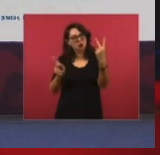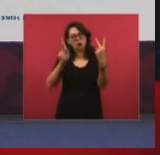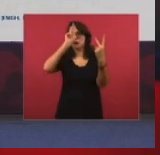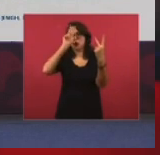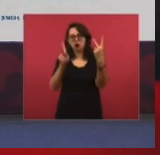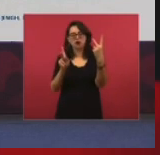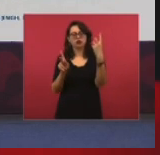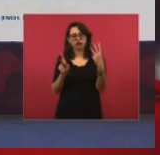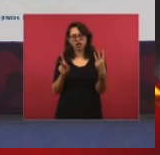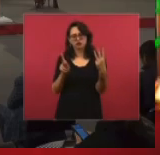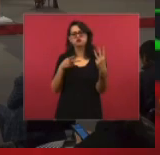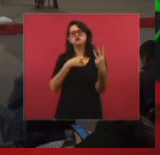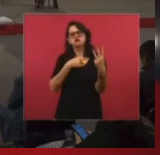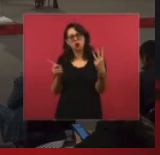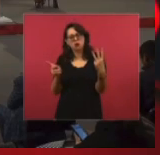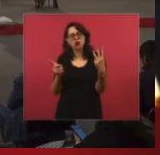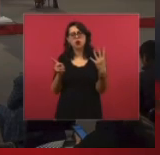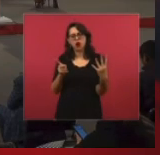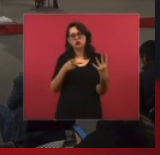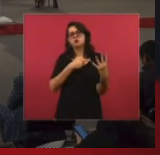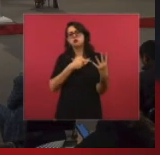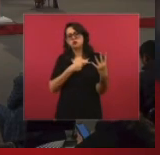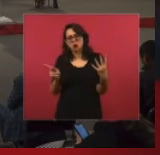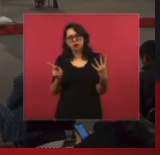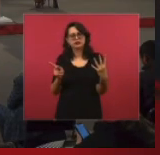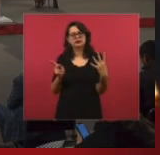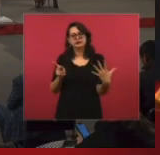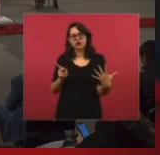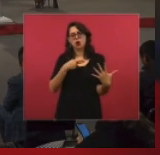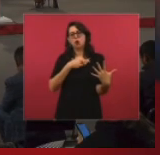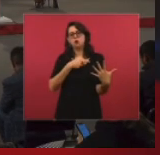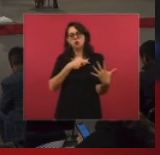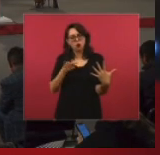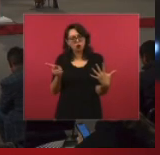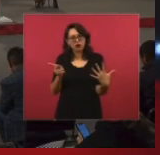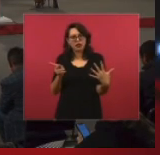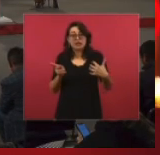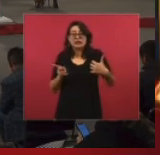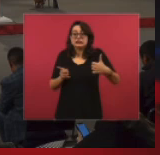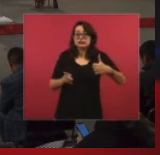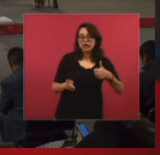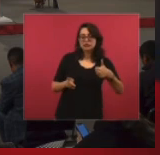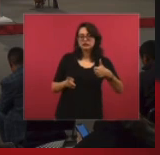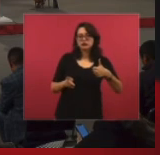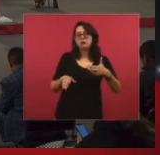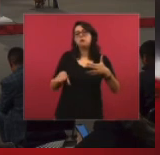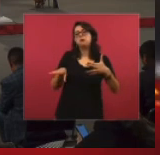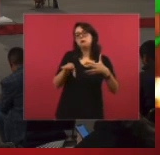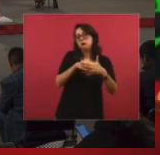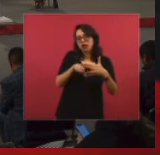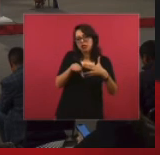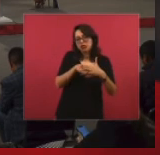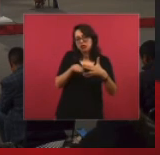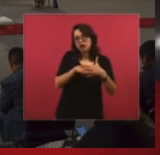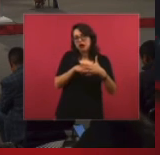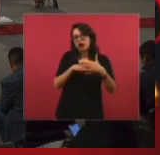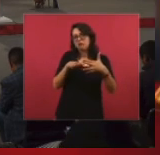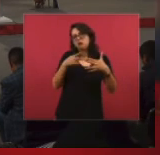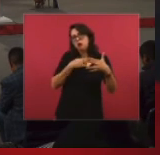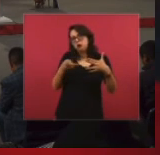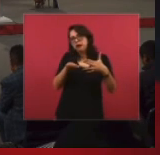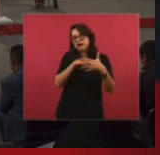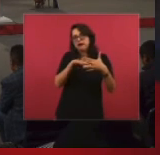tú eres una familia de, tienes 4 hijos, una esposa, ¿qué vas a hacer? Pues vivir en una casita ahí, una choza de lámina, techo de